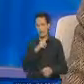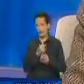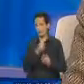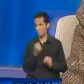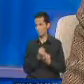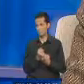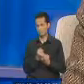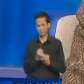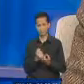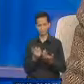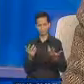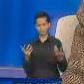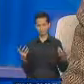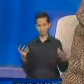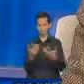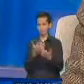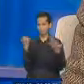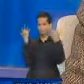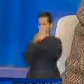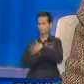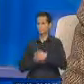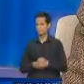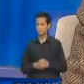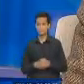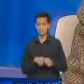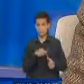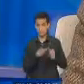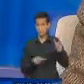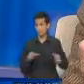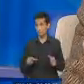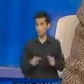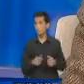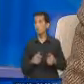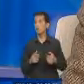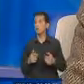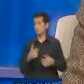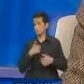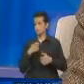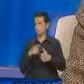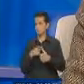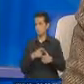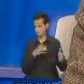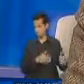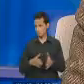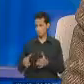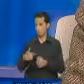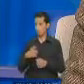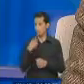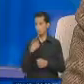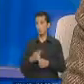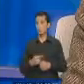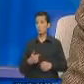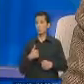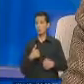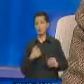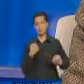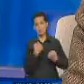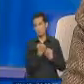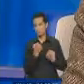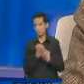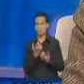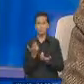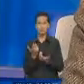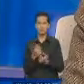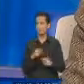Los mismos organizadores de la marcha ya han sostenido, han declarado que no permitirán la participación de Sociedad